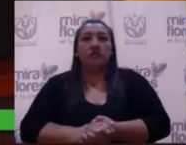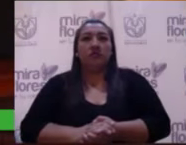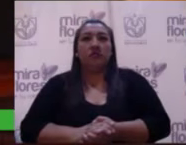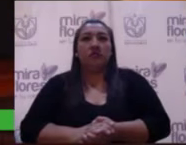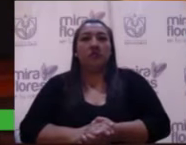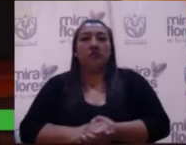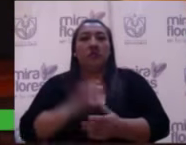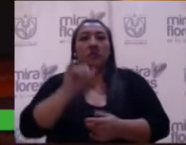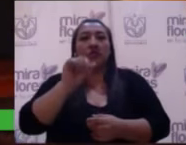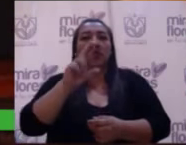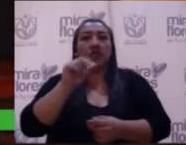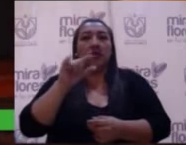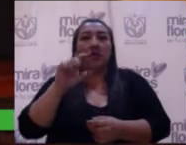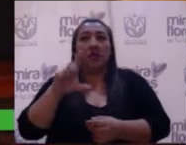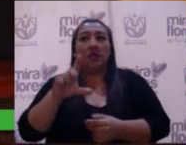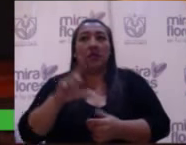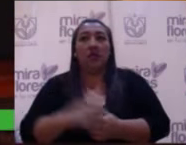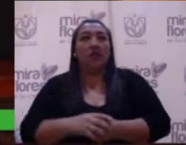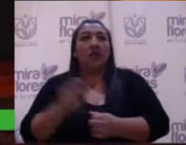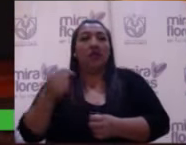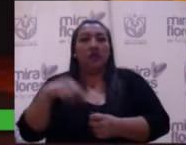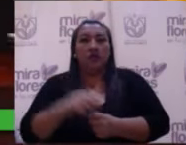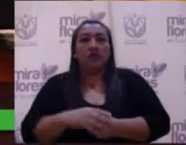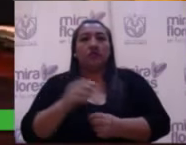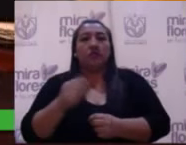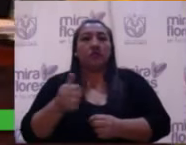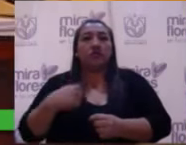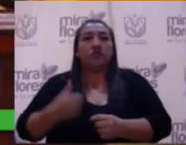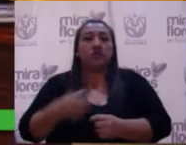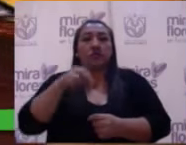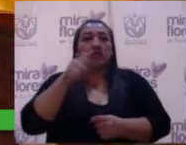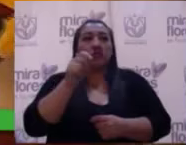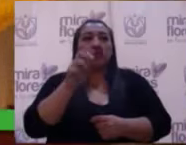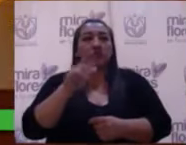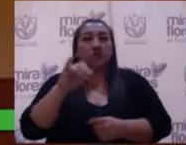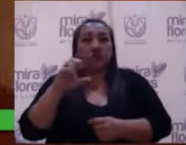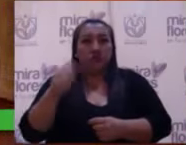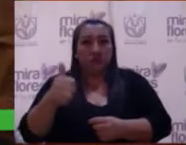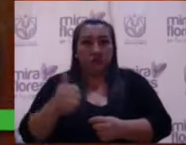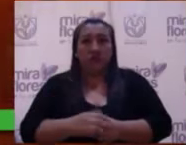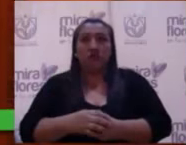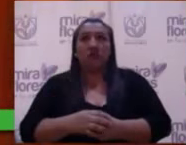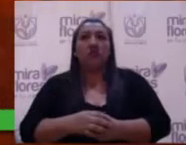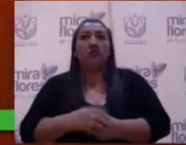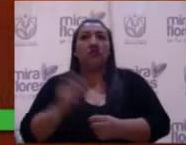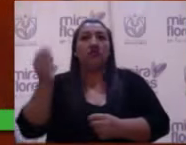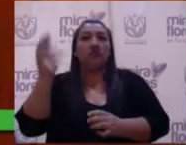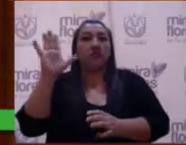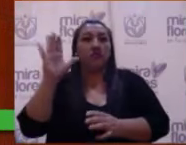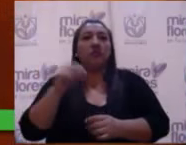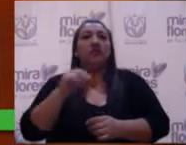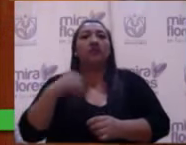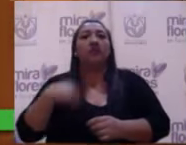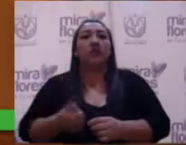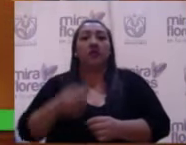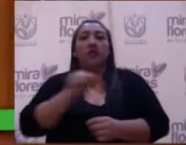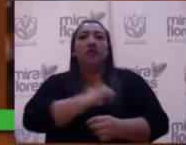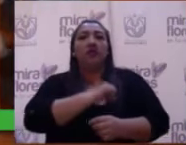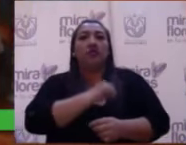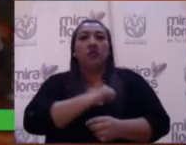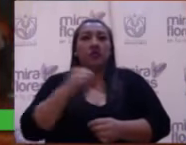Señor Israel Orlando Acuña Wong Coquis. Señora Patricia María del Río Jiménez de Olavide. Señora